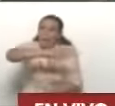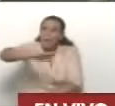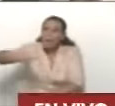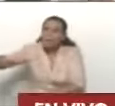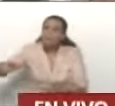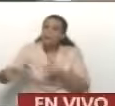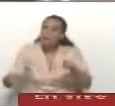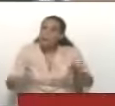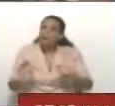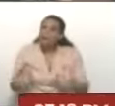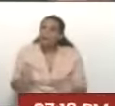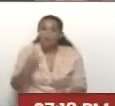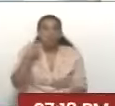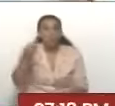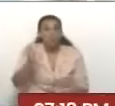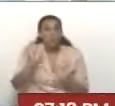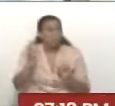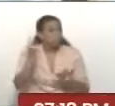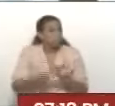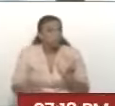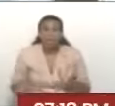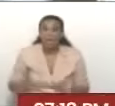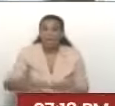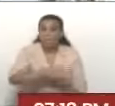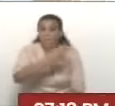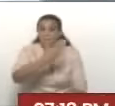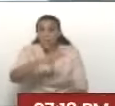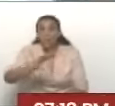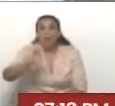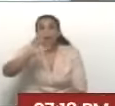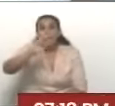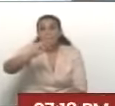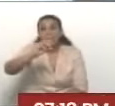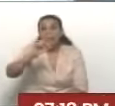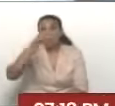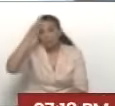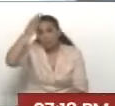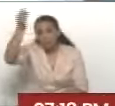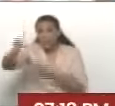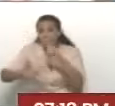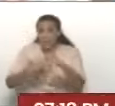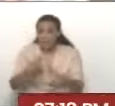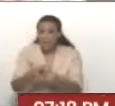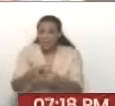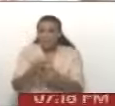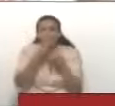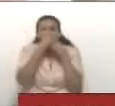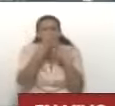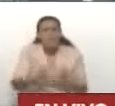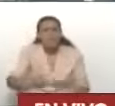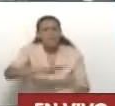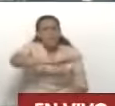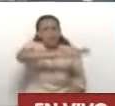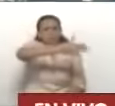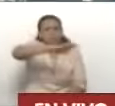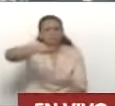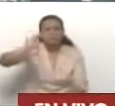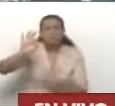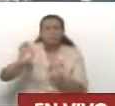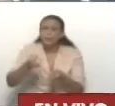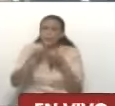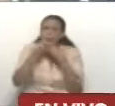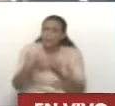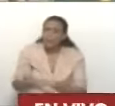Padre. Y nos fuimos frente al mar, en el malecón de Puerto Cabello, que está hermosísimo. Puerto Cabello está